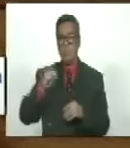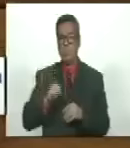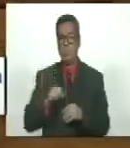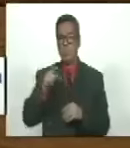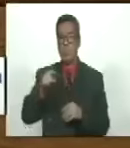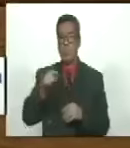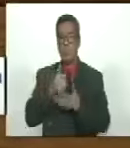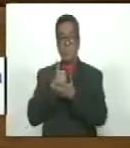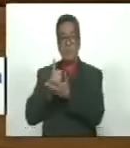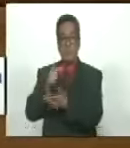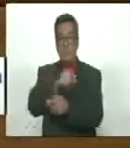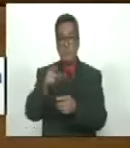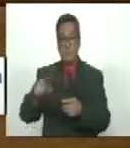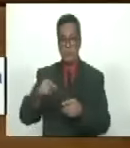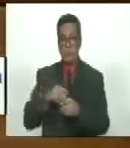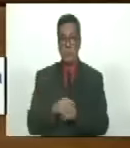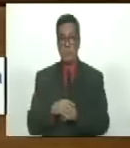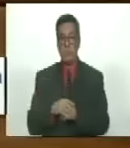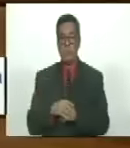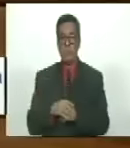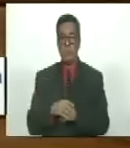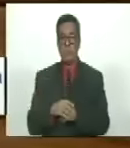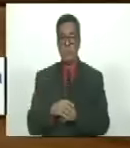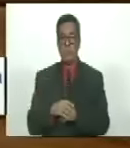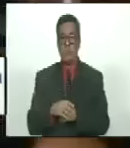Ajá, que me ayude la gente entonces.